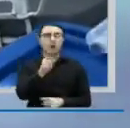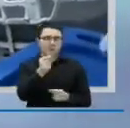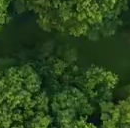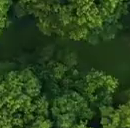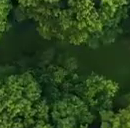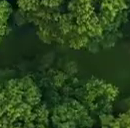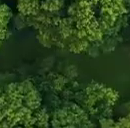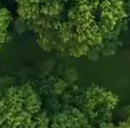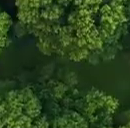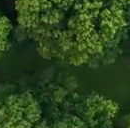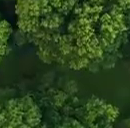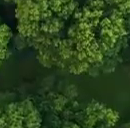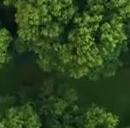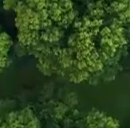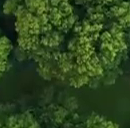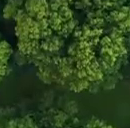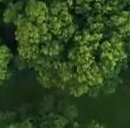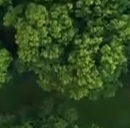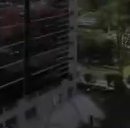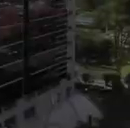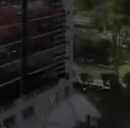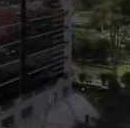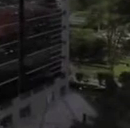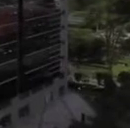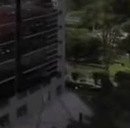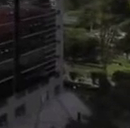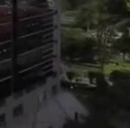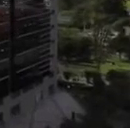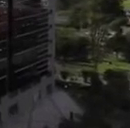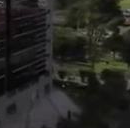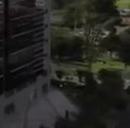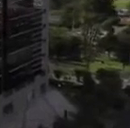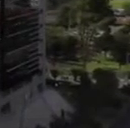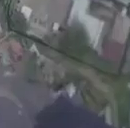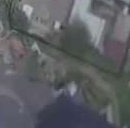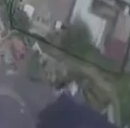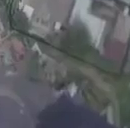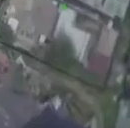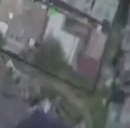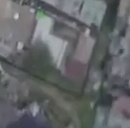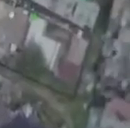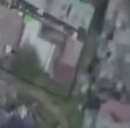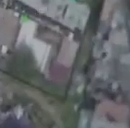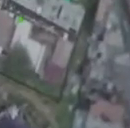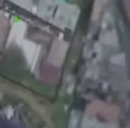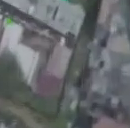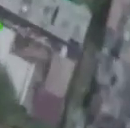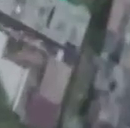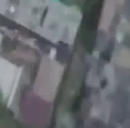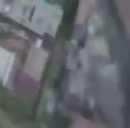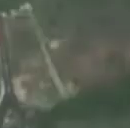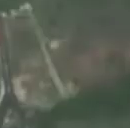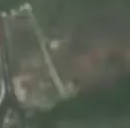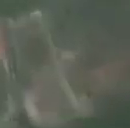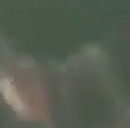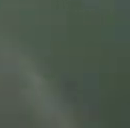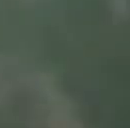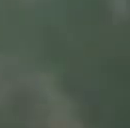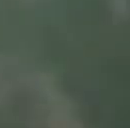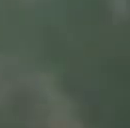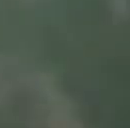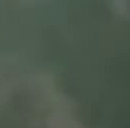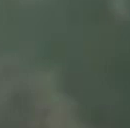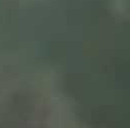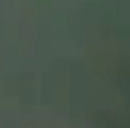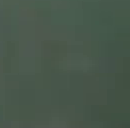mil millones de pesos. En materia ambiental, la Contraloría resaltó la necesidad de tener un estudio completo, sobre todo en las zonas